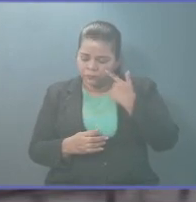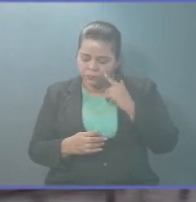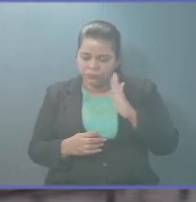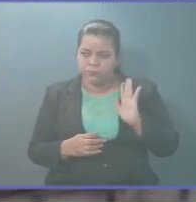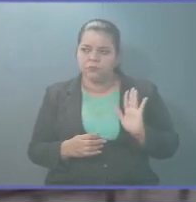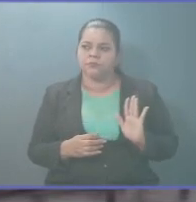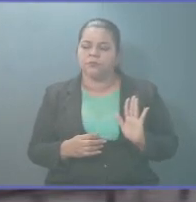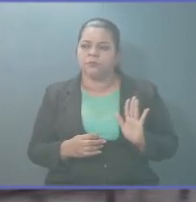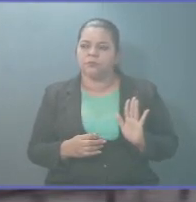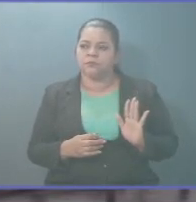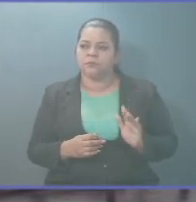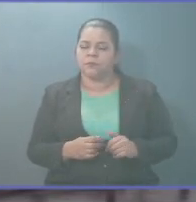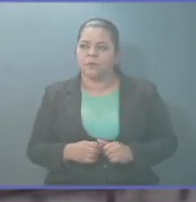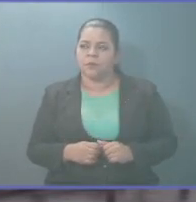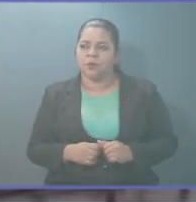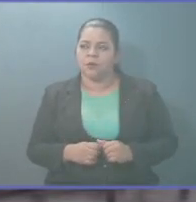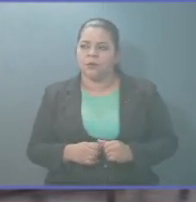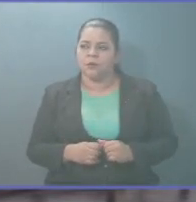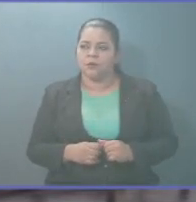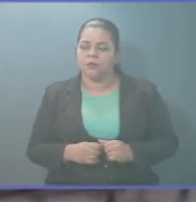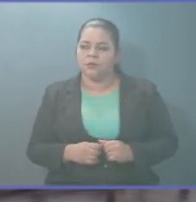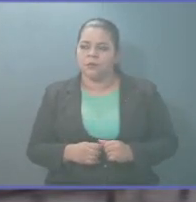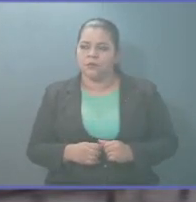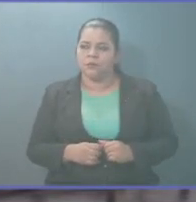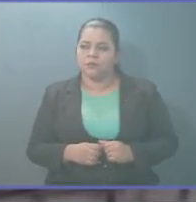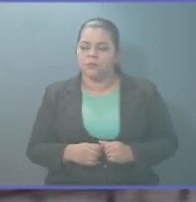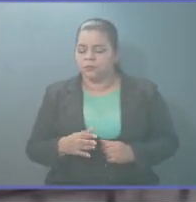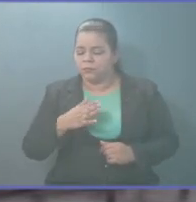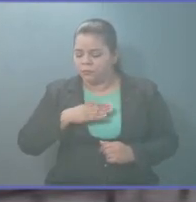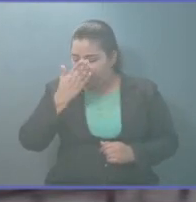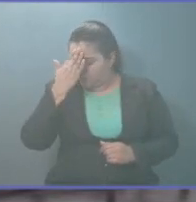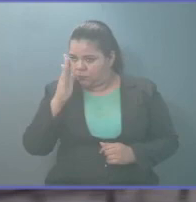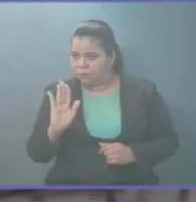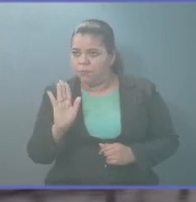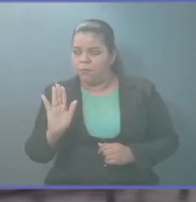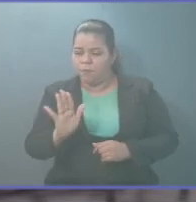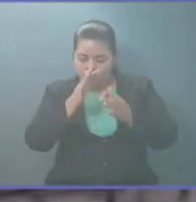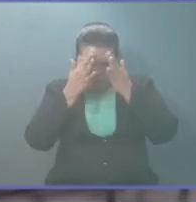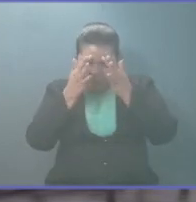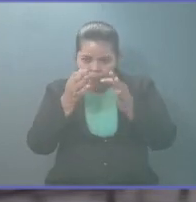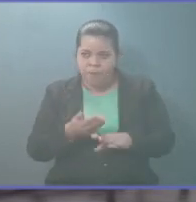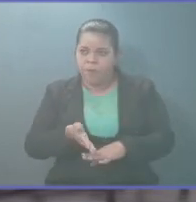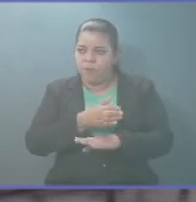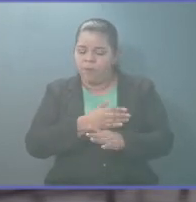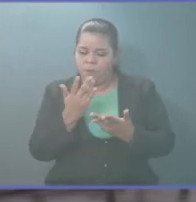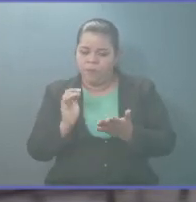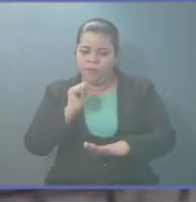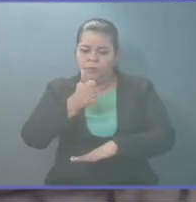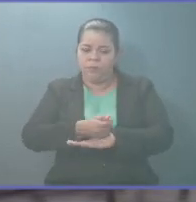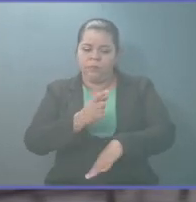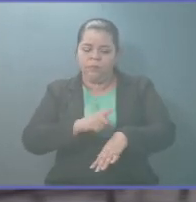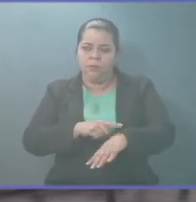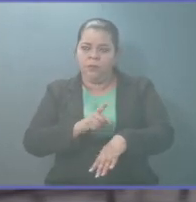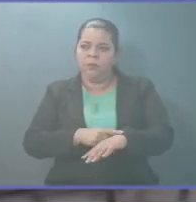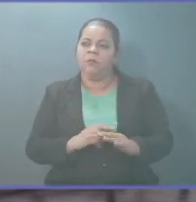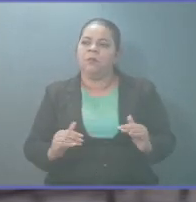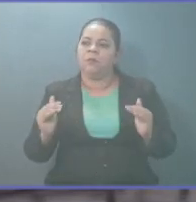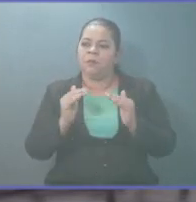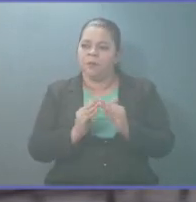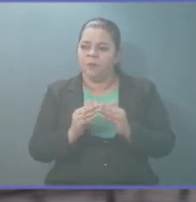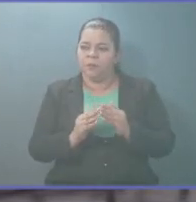proceso incluirá sin mayor dilación la elección de la nueva representación de la sociedad civil de acuerdo a lo establecido en la presente ley y en la reglamentación vigente.